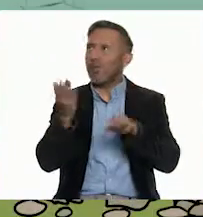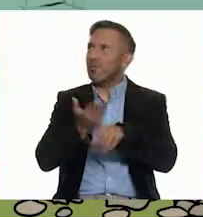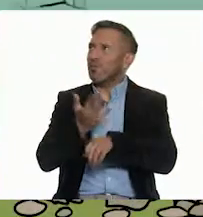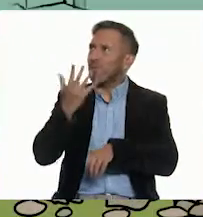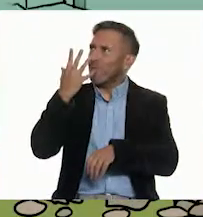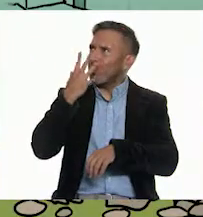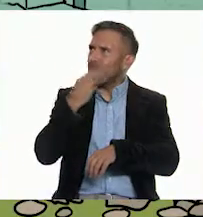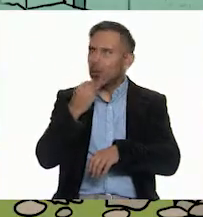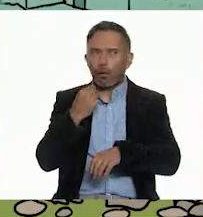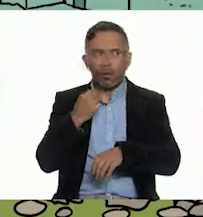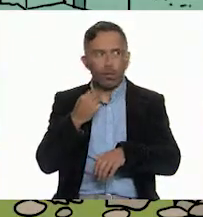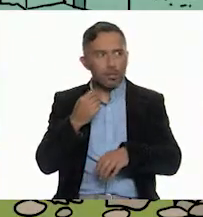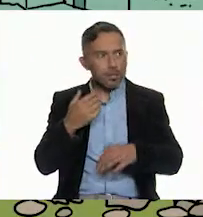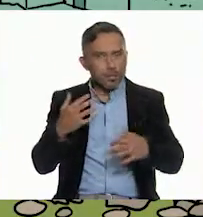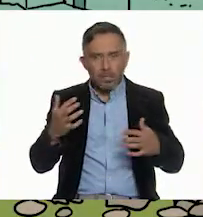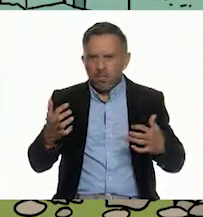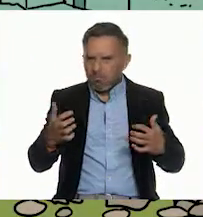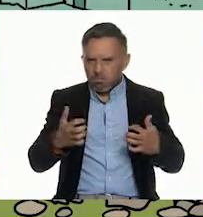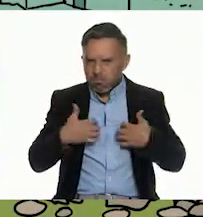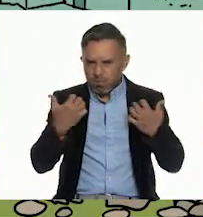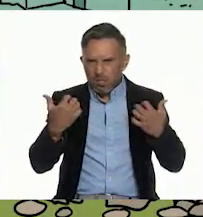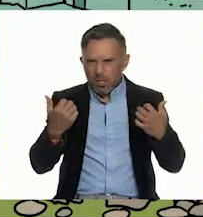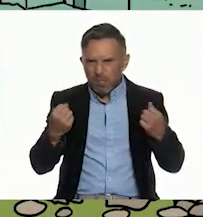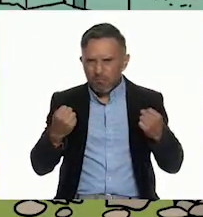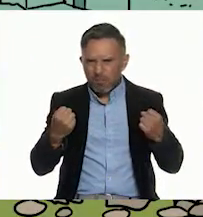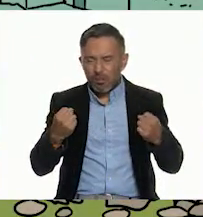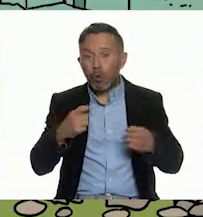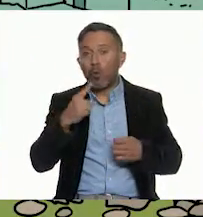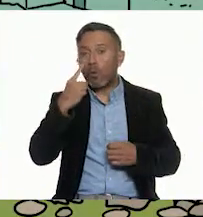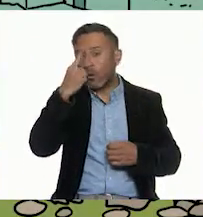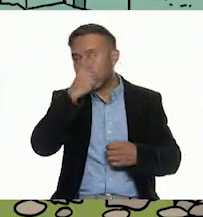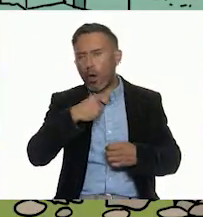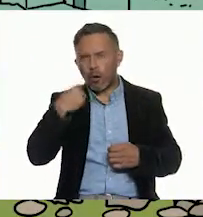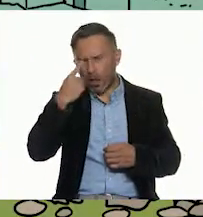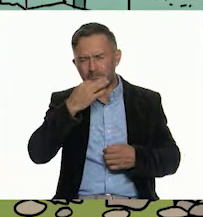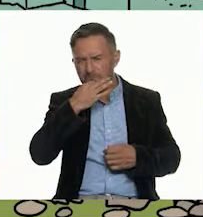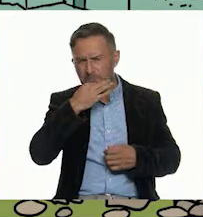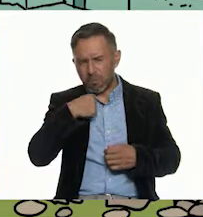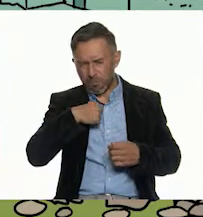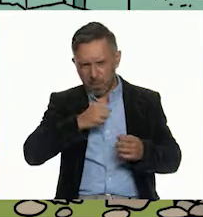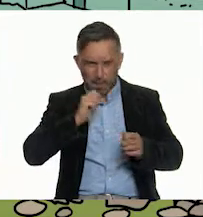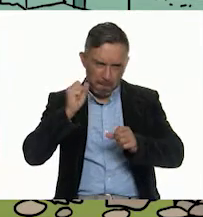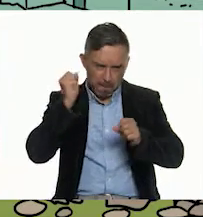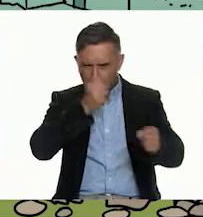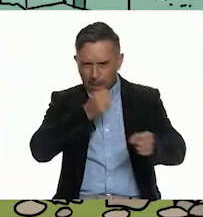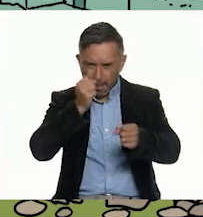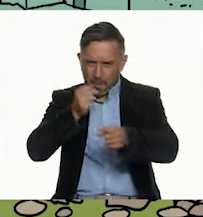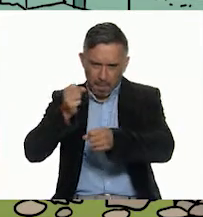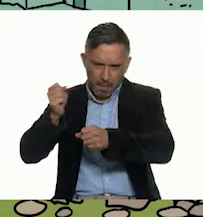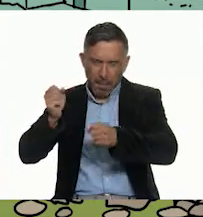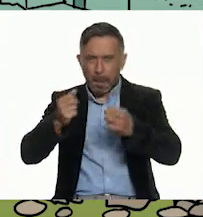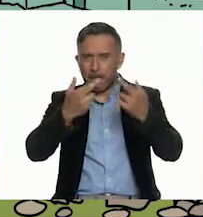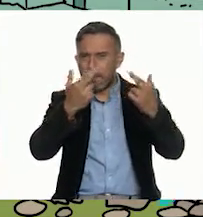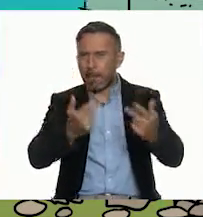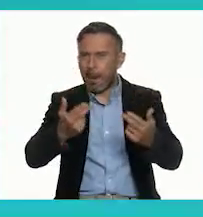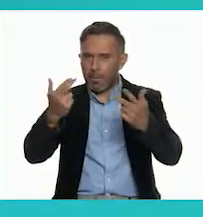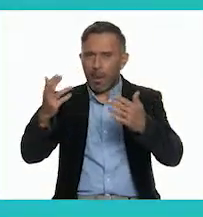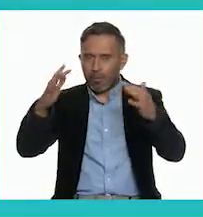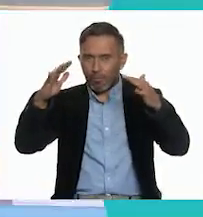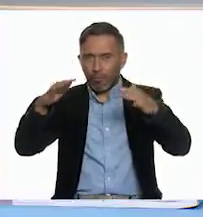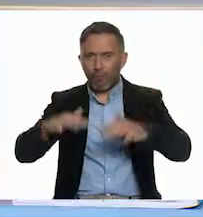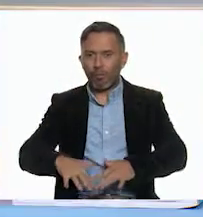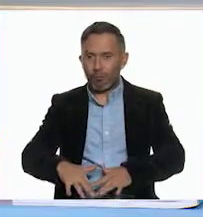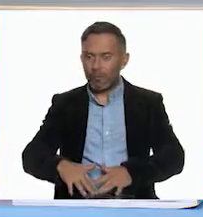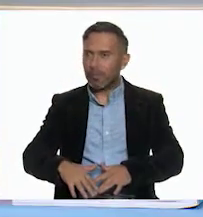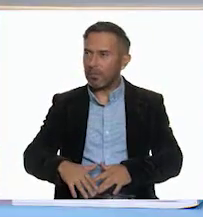de furia, corrió a la muralla y en menos de una hora la derribó por completo. Sí, esa es mi parte